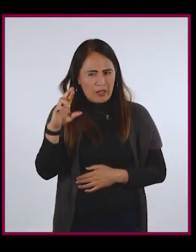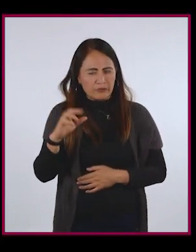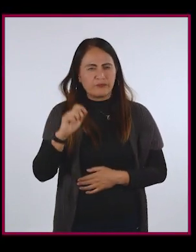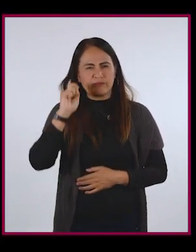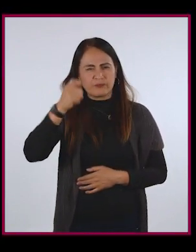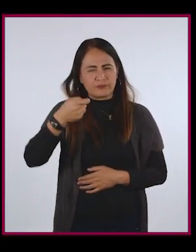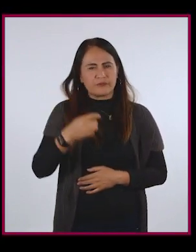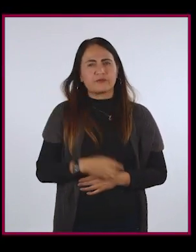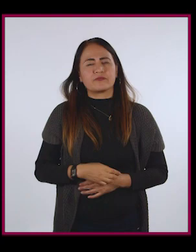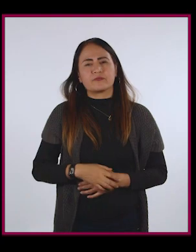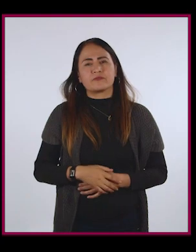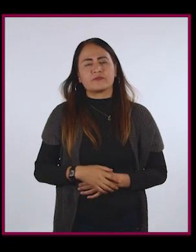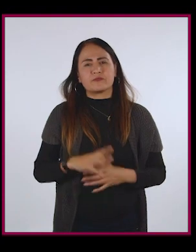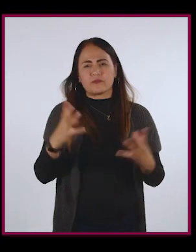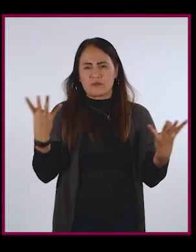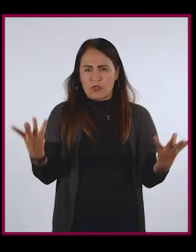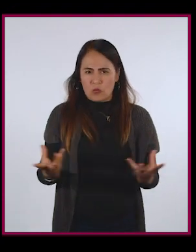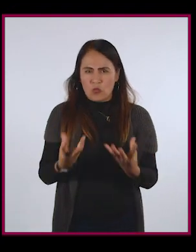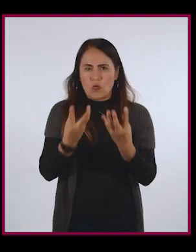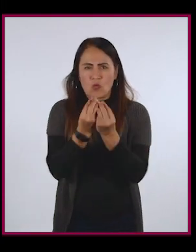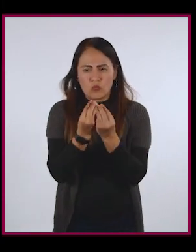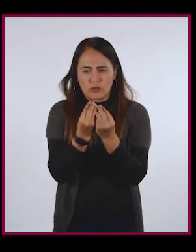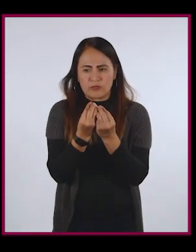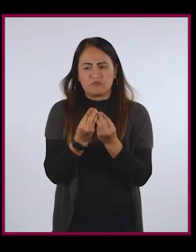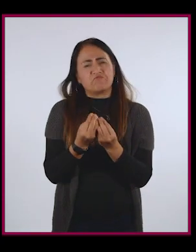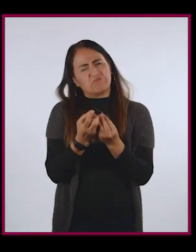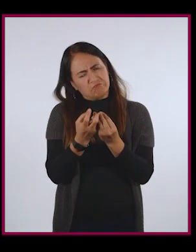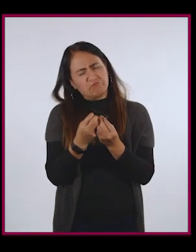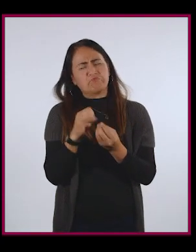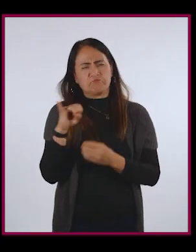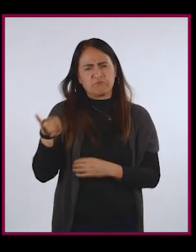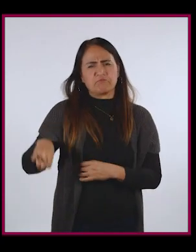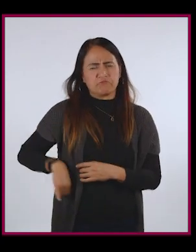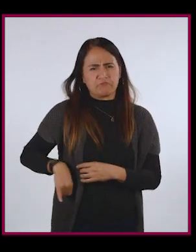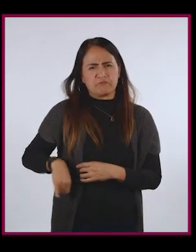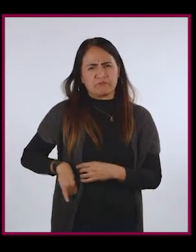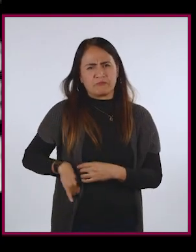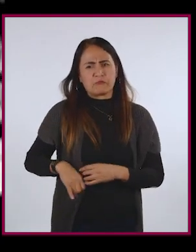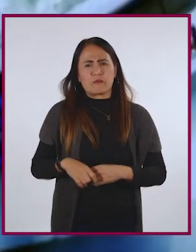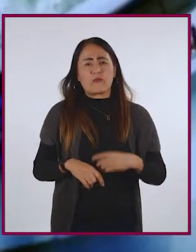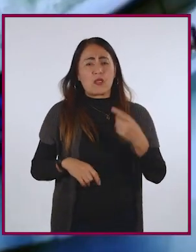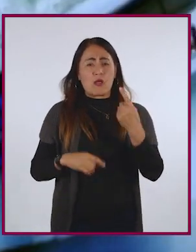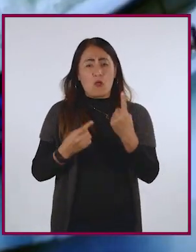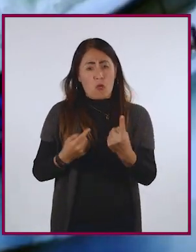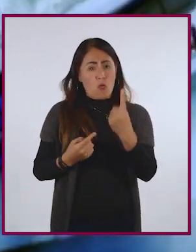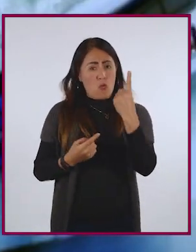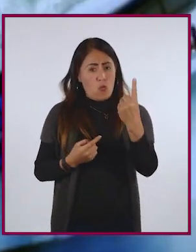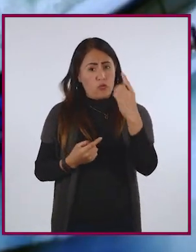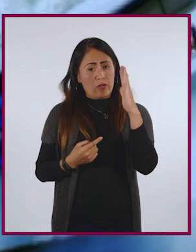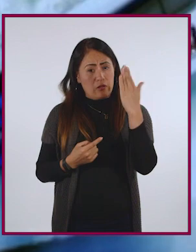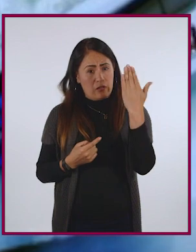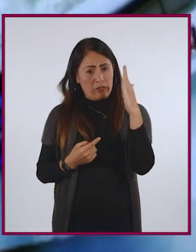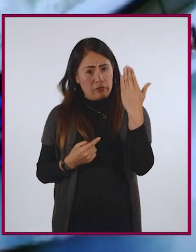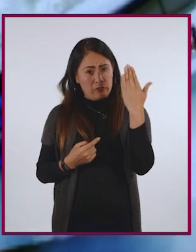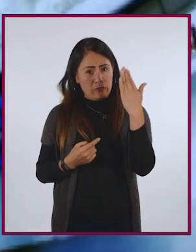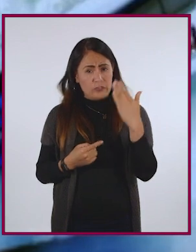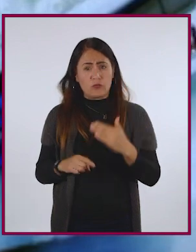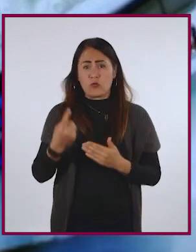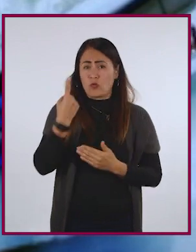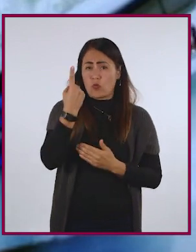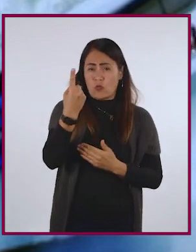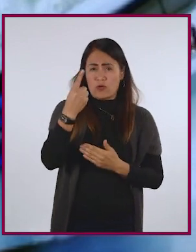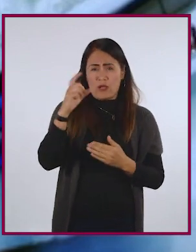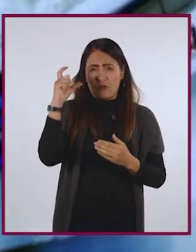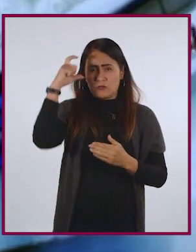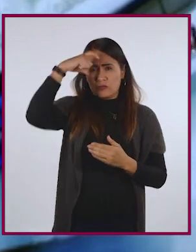que consiste en una combinación muy interesante porque se utiliza un espejo